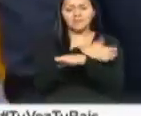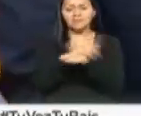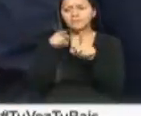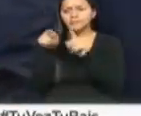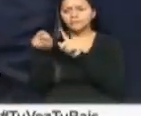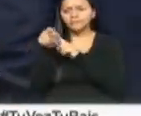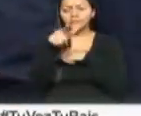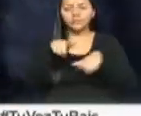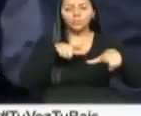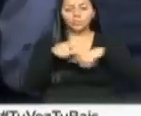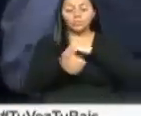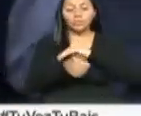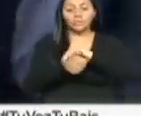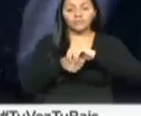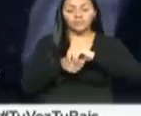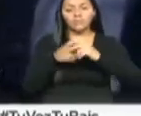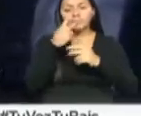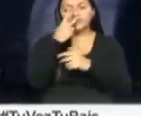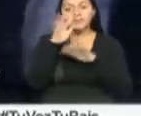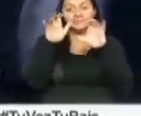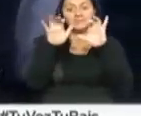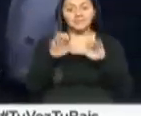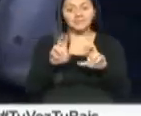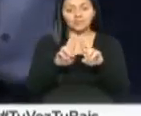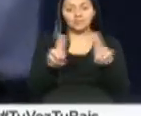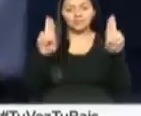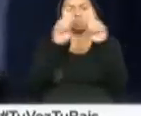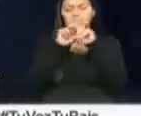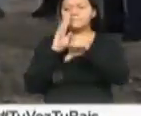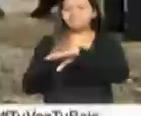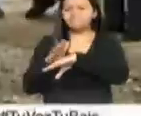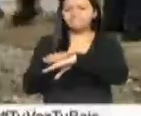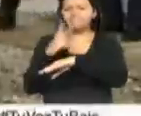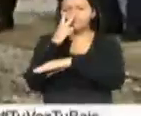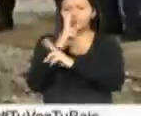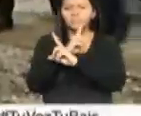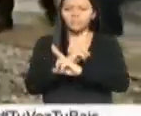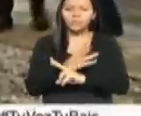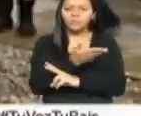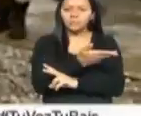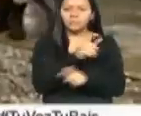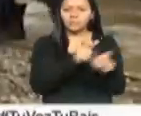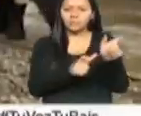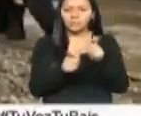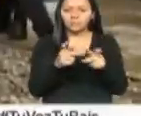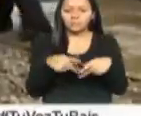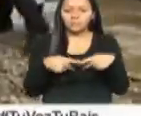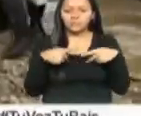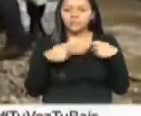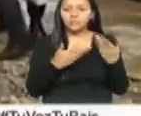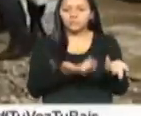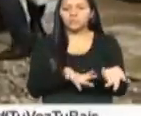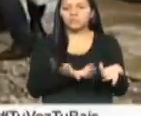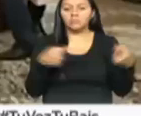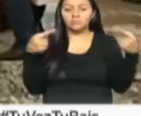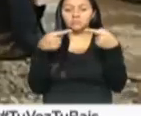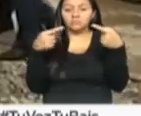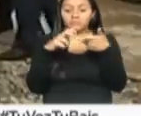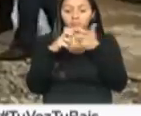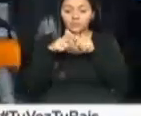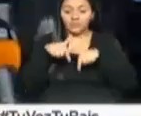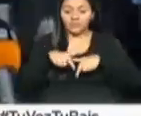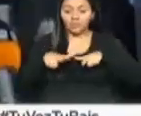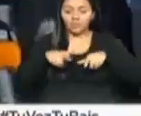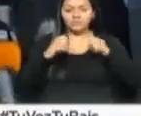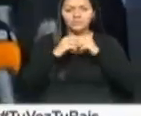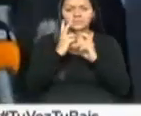de refugiados, el secretario general Antonio Guterres ha hecho un llamamiento para proteger a los civiles que se encuentran en el fuego cruzado en las operaciones